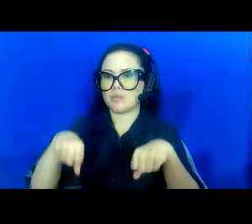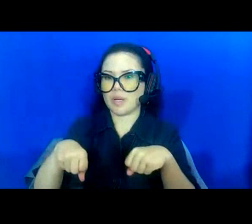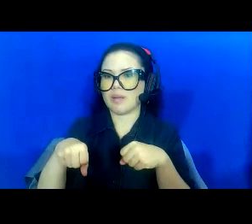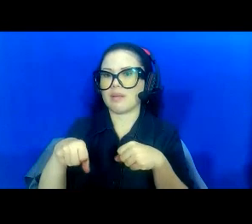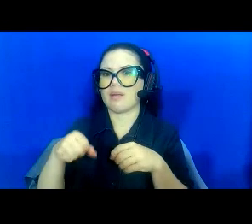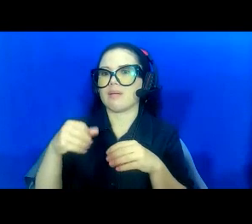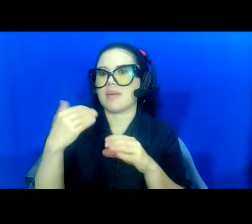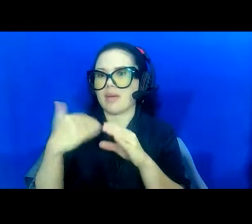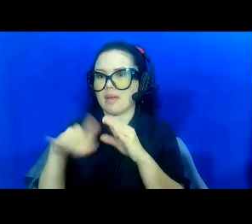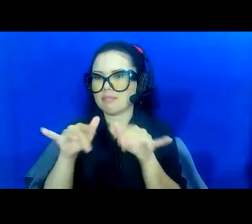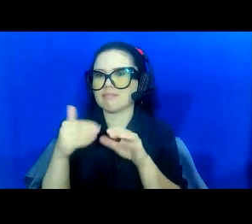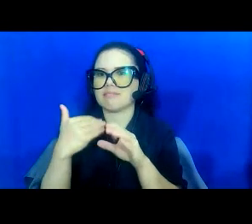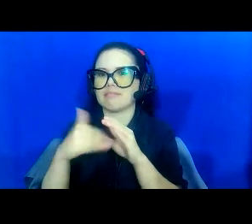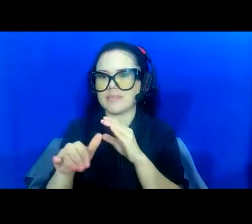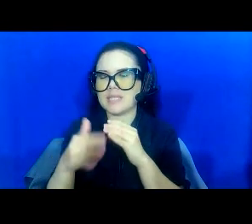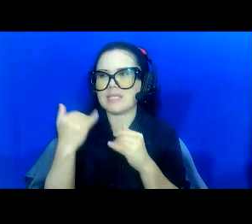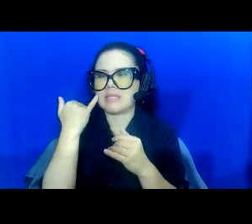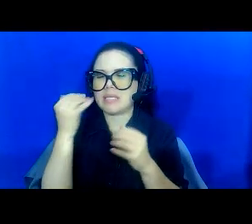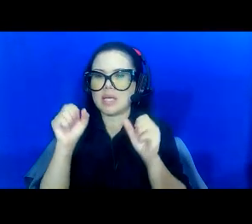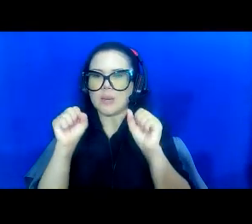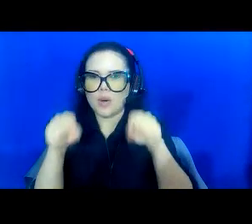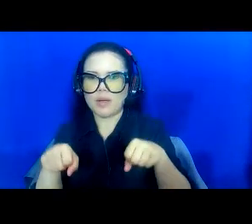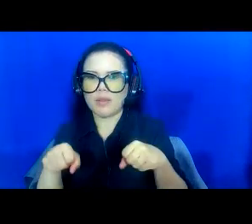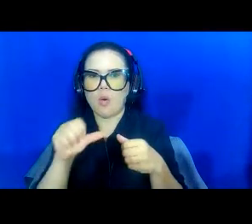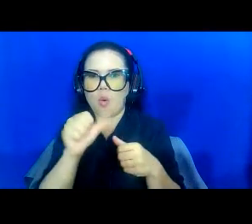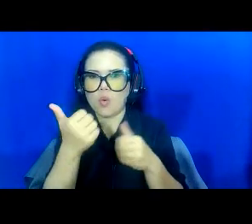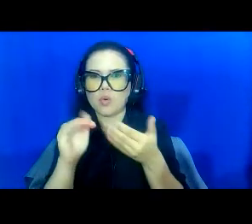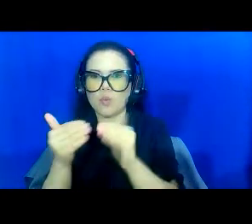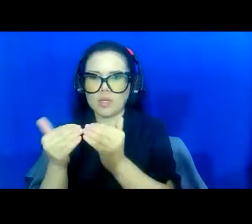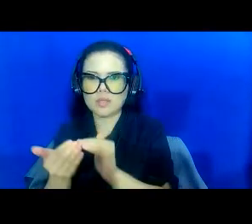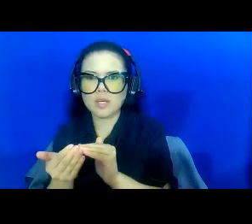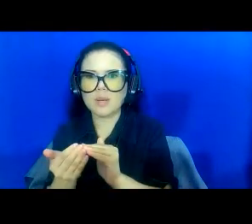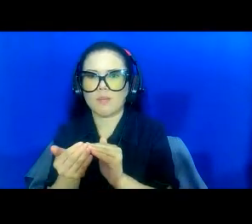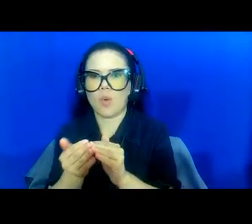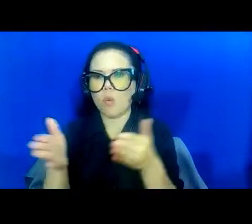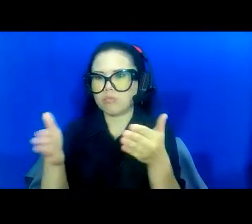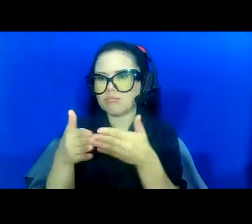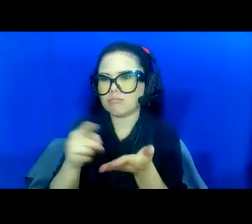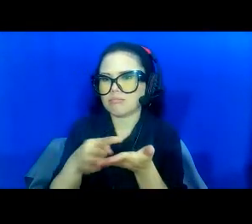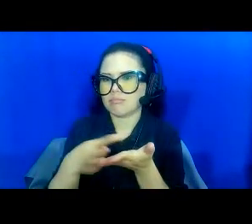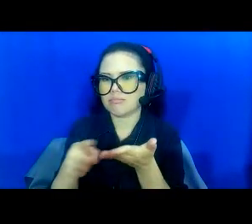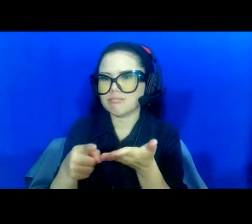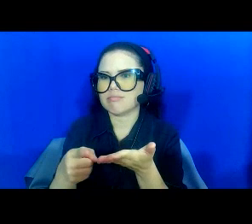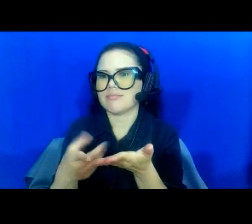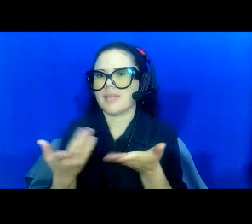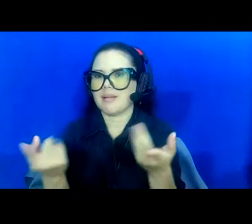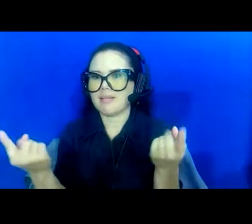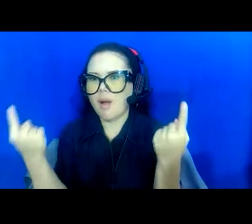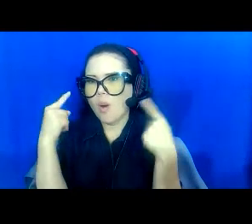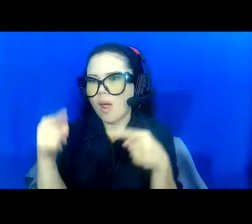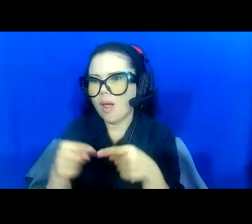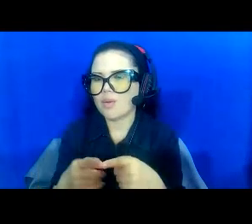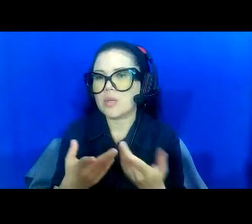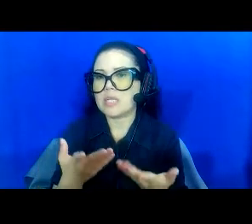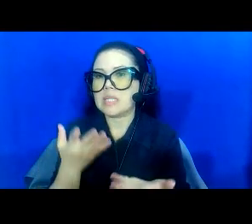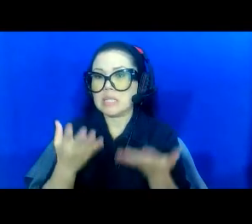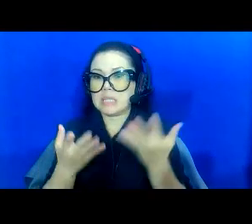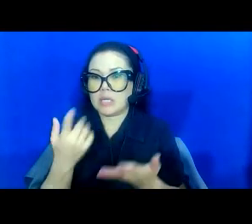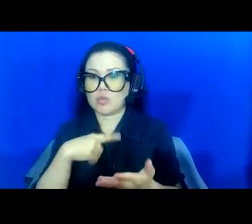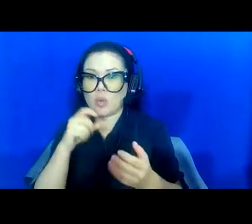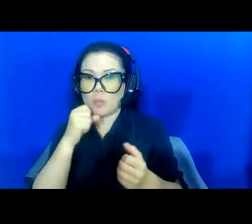posible establecer acuerdos con otros municipios y te van a responder. En algunos momentos te pueden decir, no podemos decirte sí o no, pero podemos